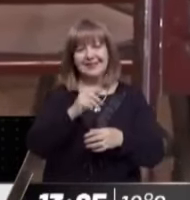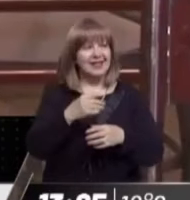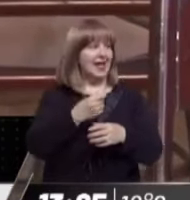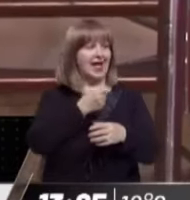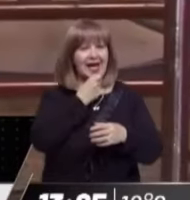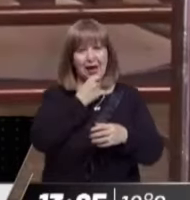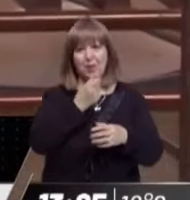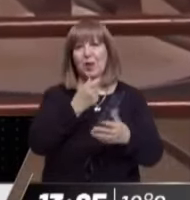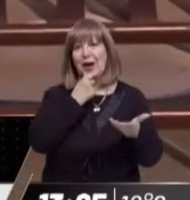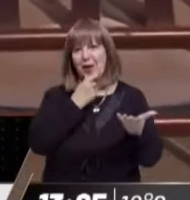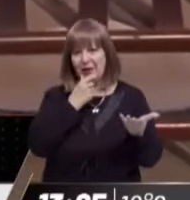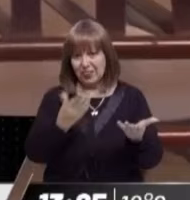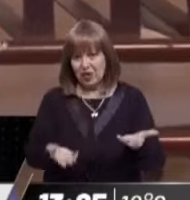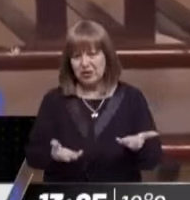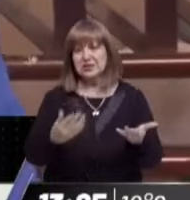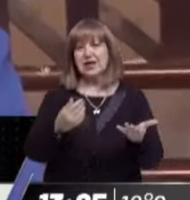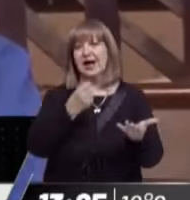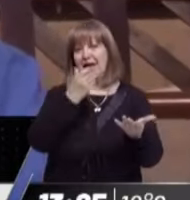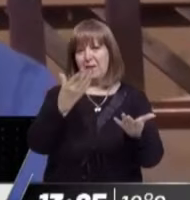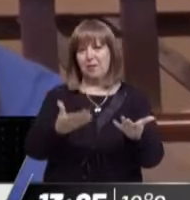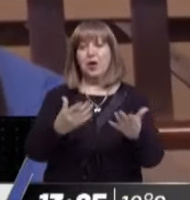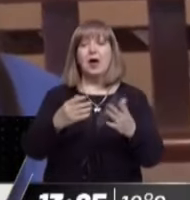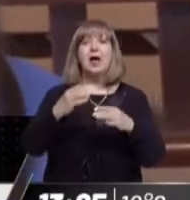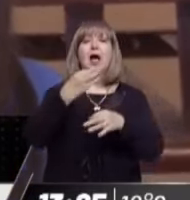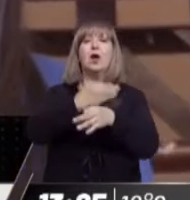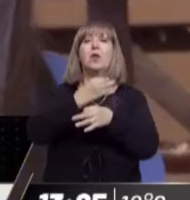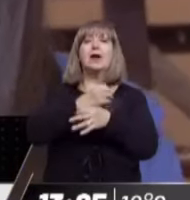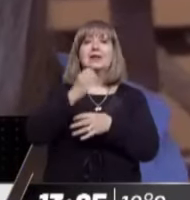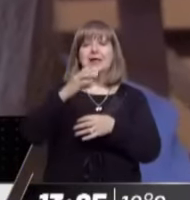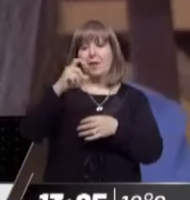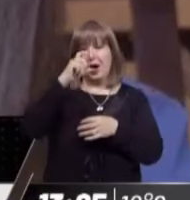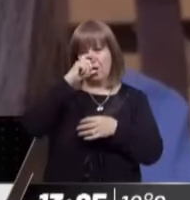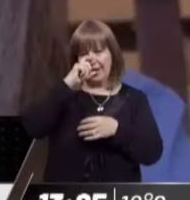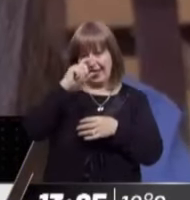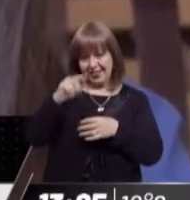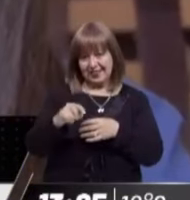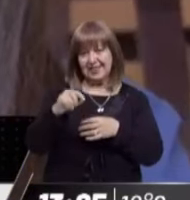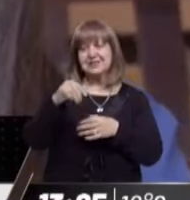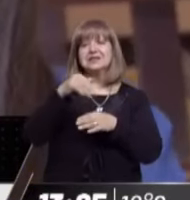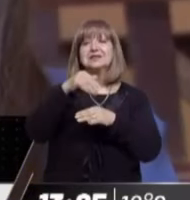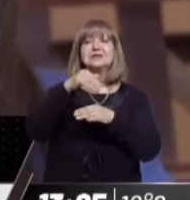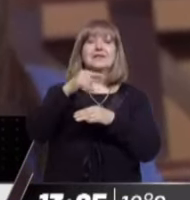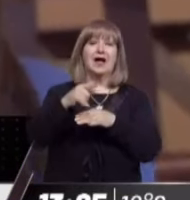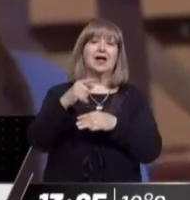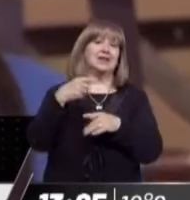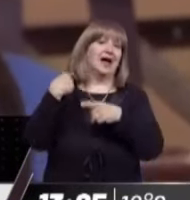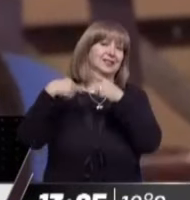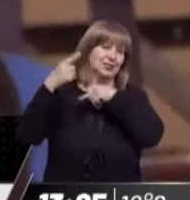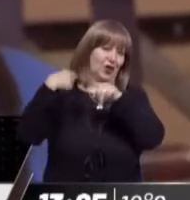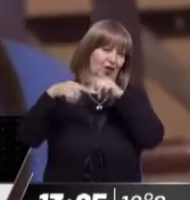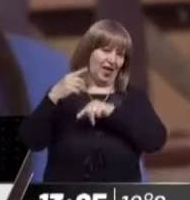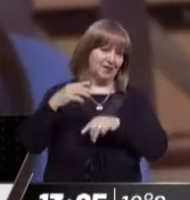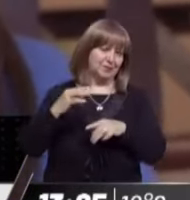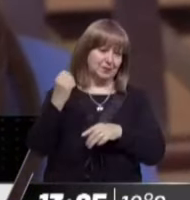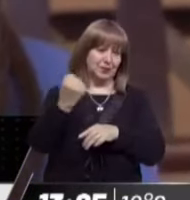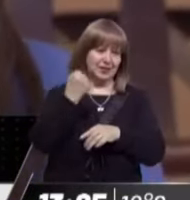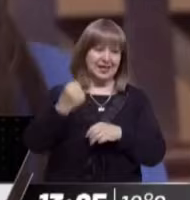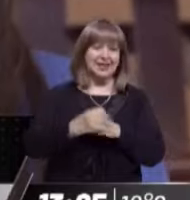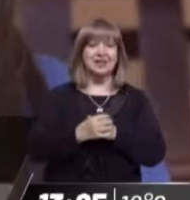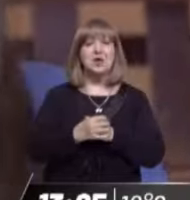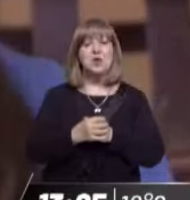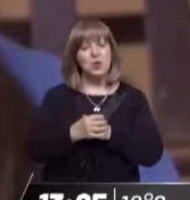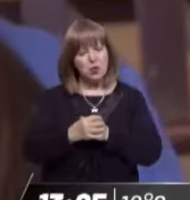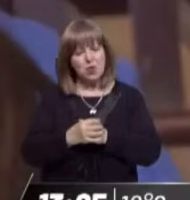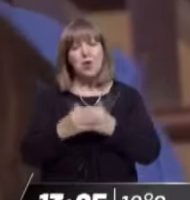que nos hayan recibido acá en el Colegio Corrientes y por supuesto sigan así. Y bueno, les queríamos dejar esta linda historia de vida. Bueno,